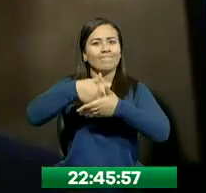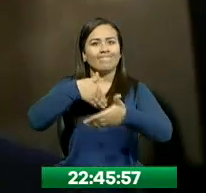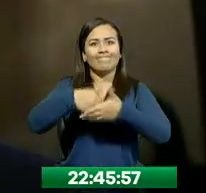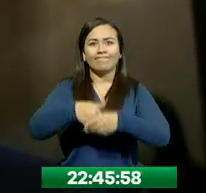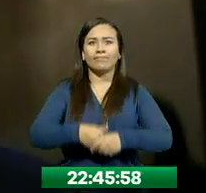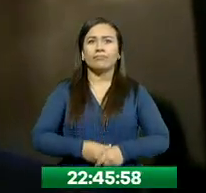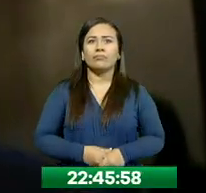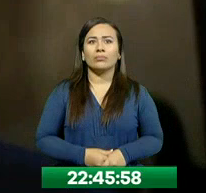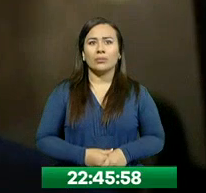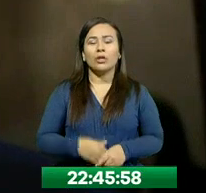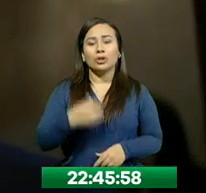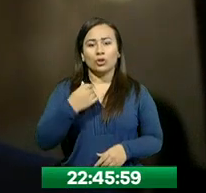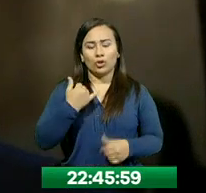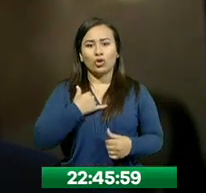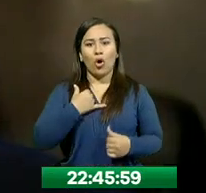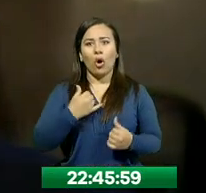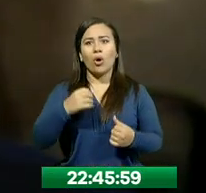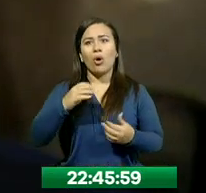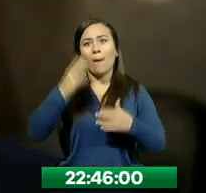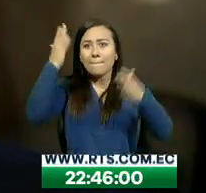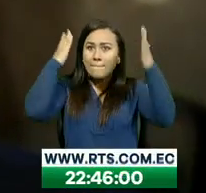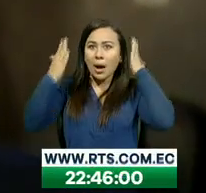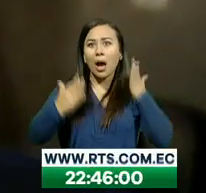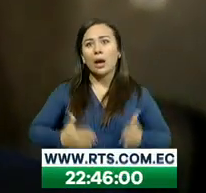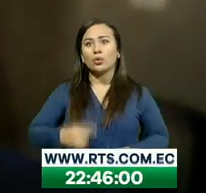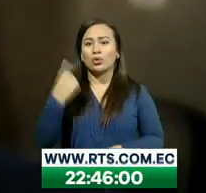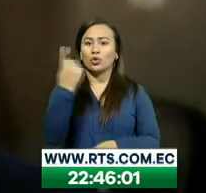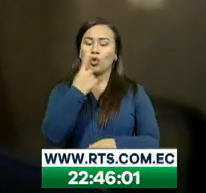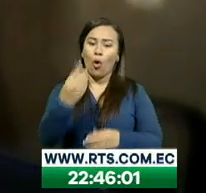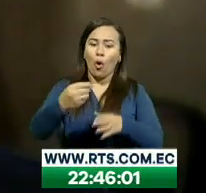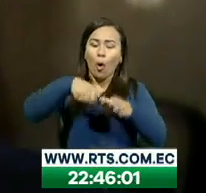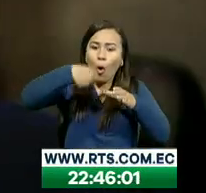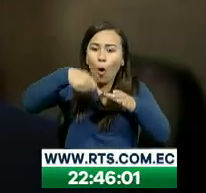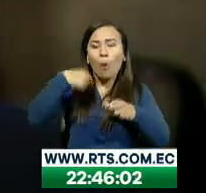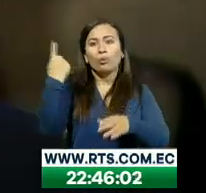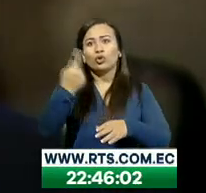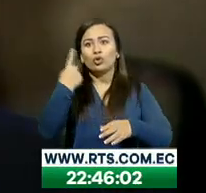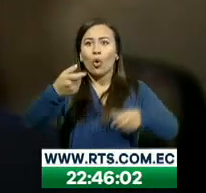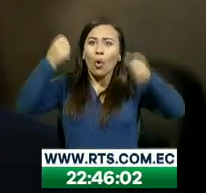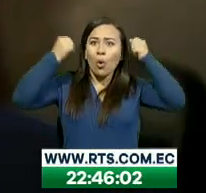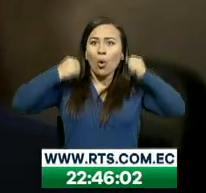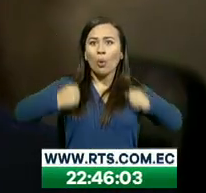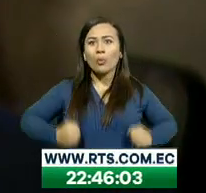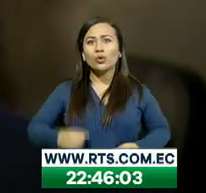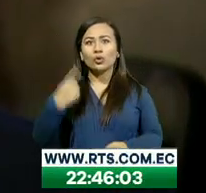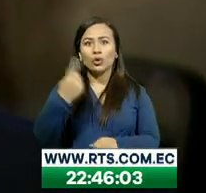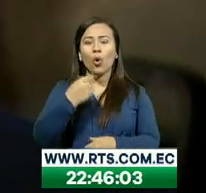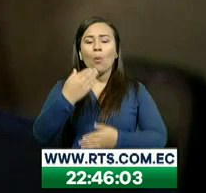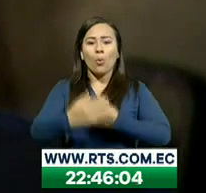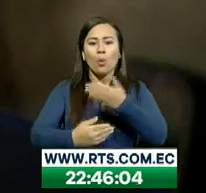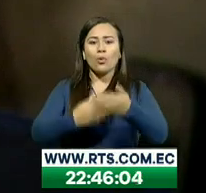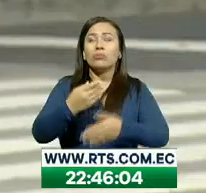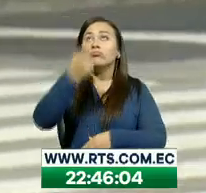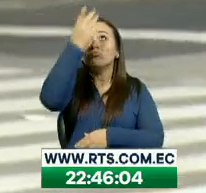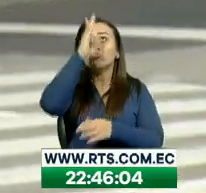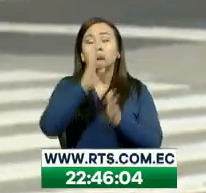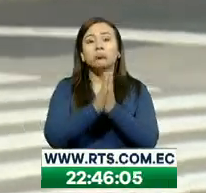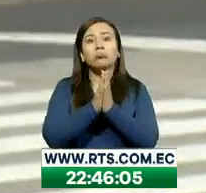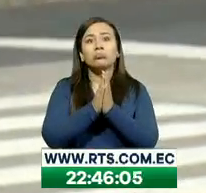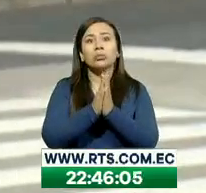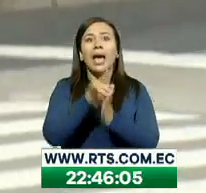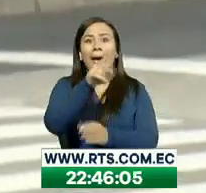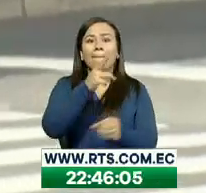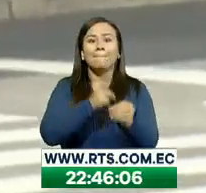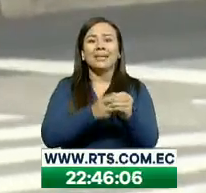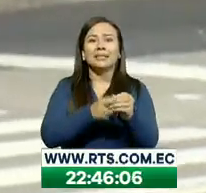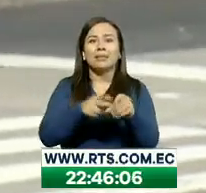a vestirme solo, voy a bañarme solo, voy a alimentarme solo. Y así lo he venido haciendo con la ayuda de Dios. Él asiste